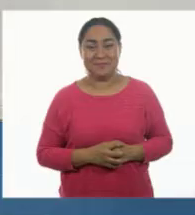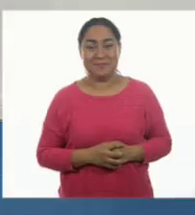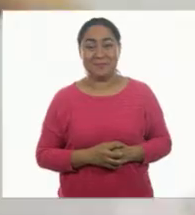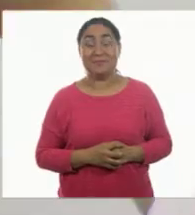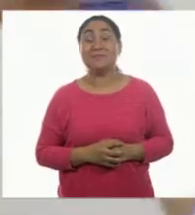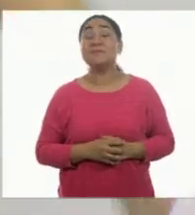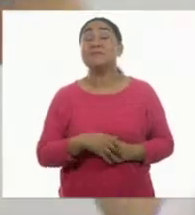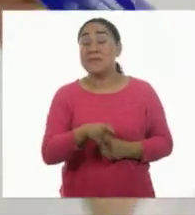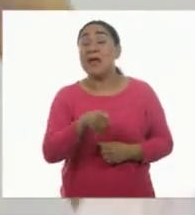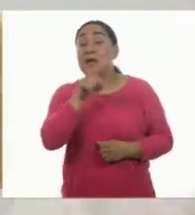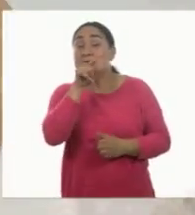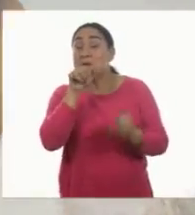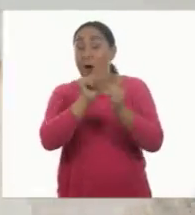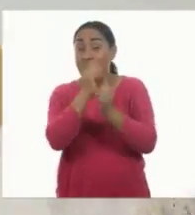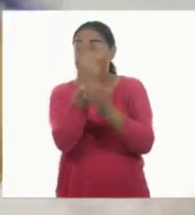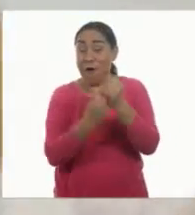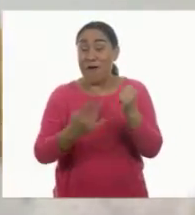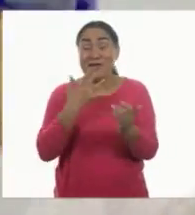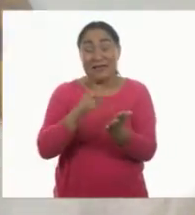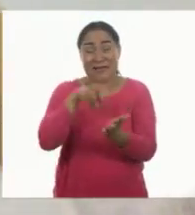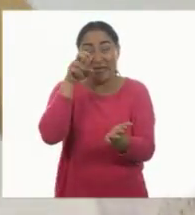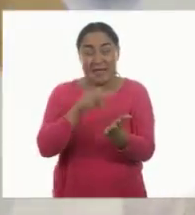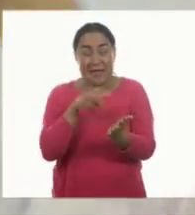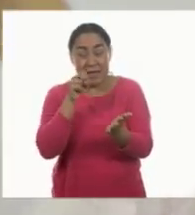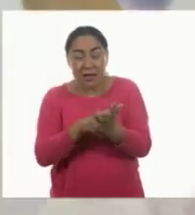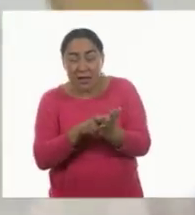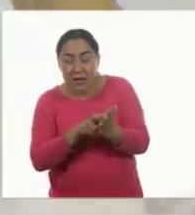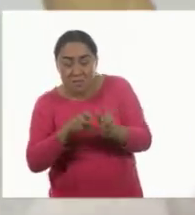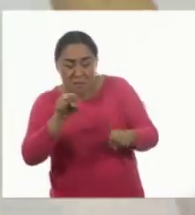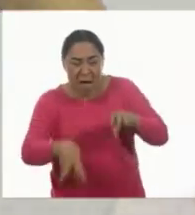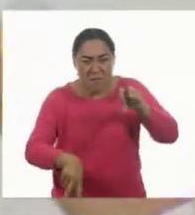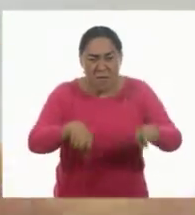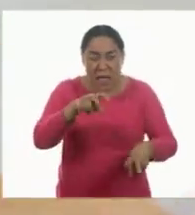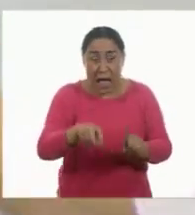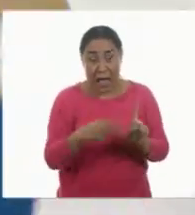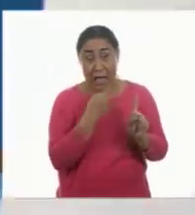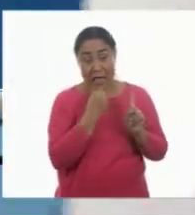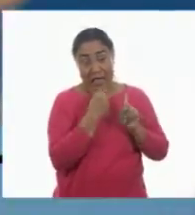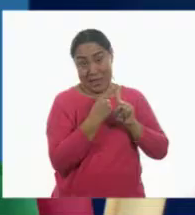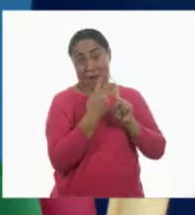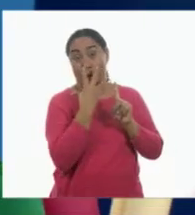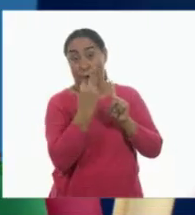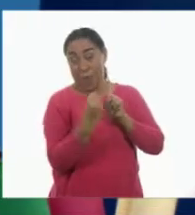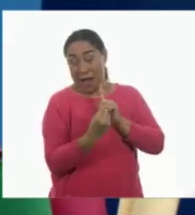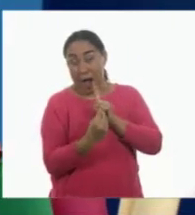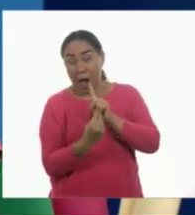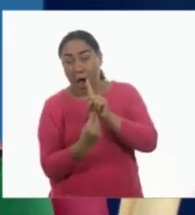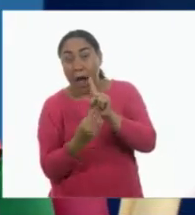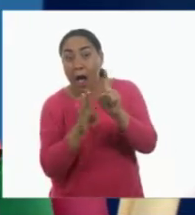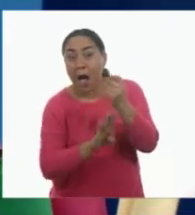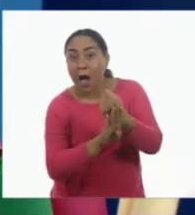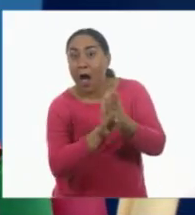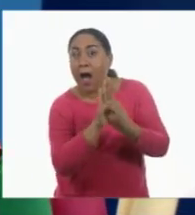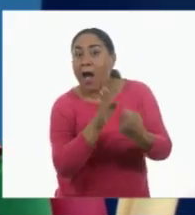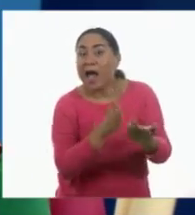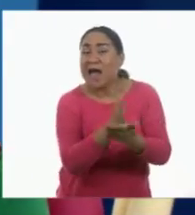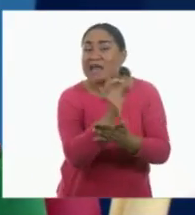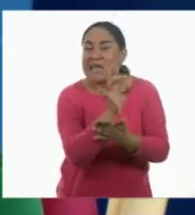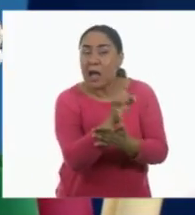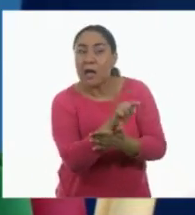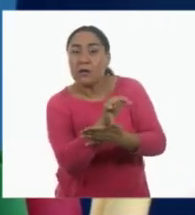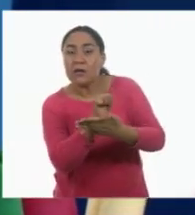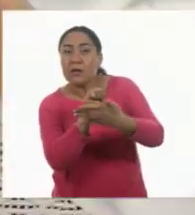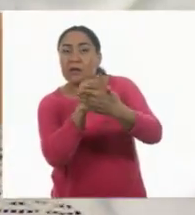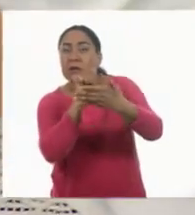Las aves ranas le anunciaron al hombre lobo que estaba a punto de llegar con el oráculo. Y entonces tocó la